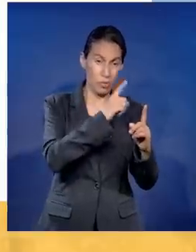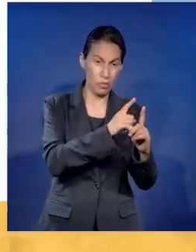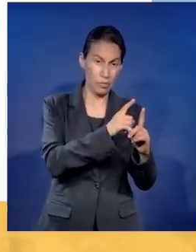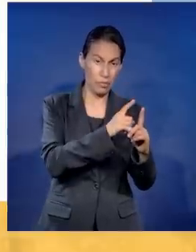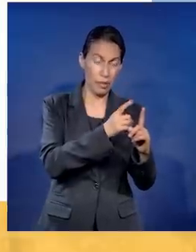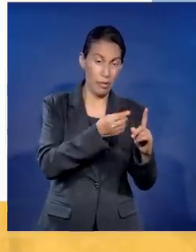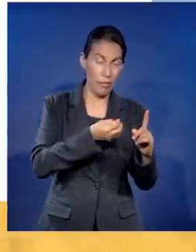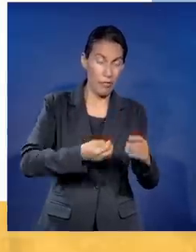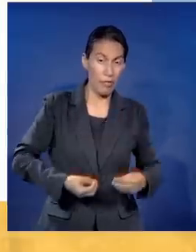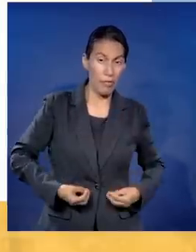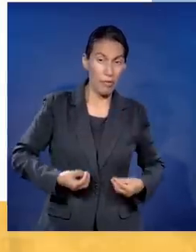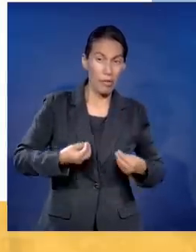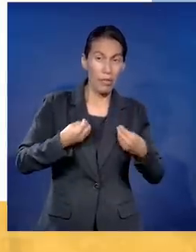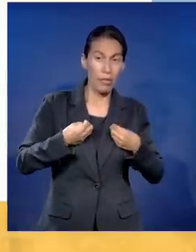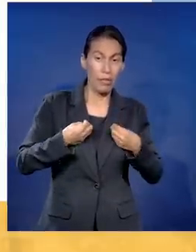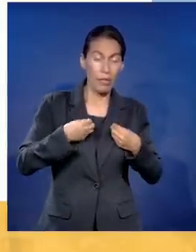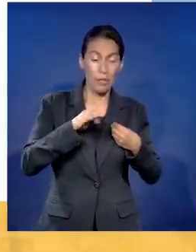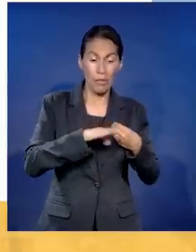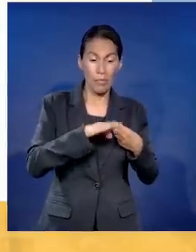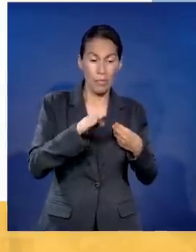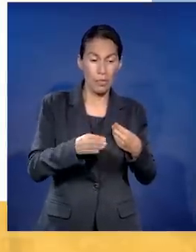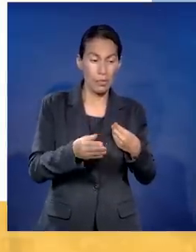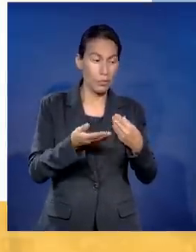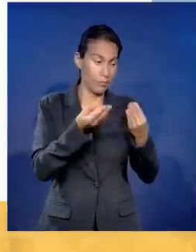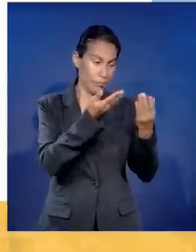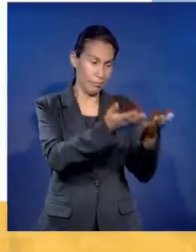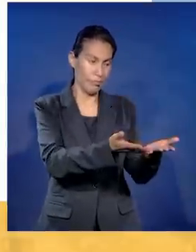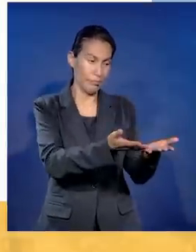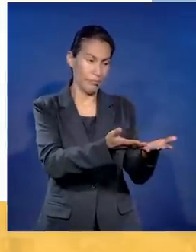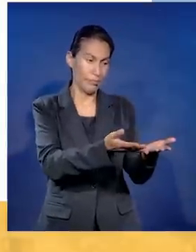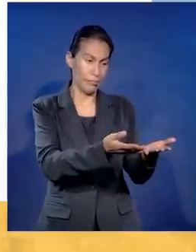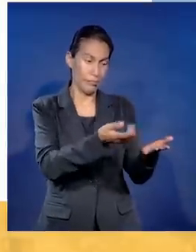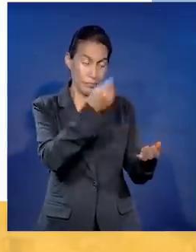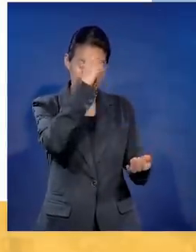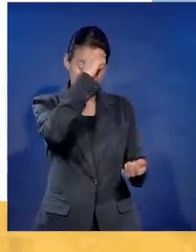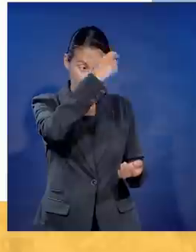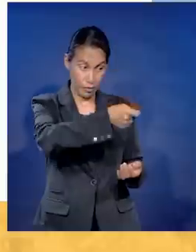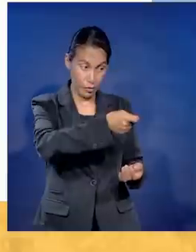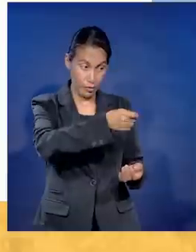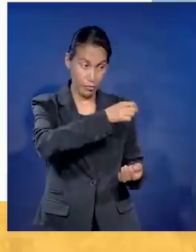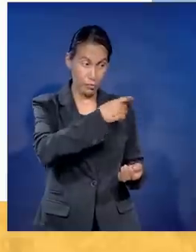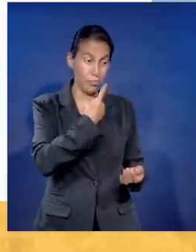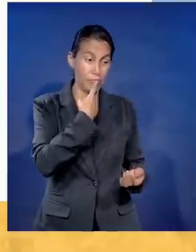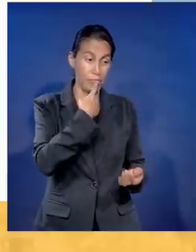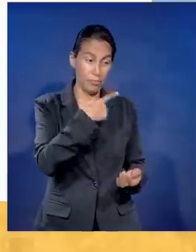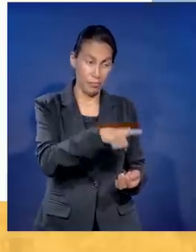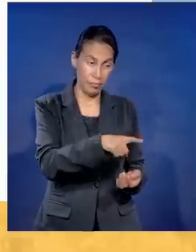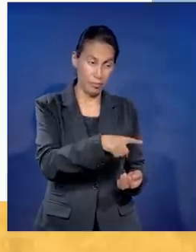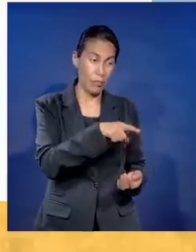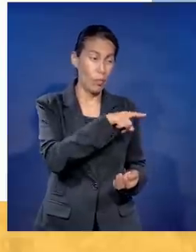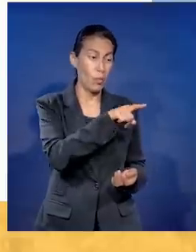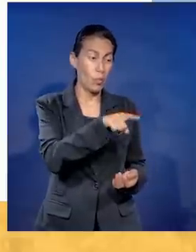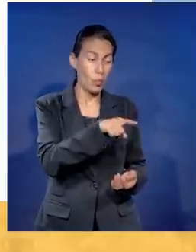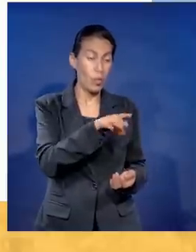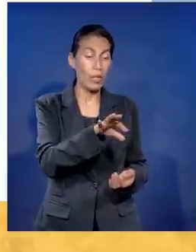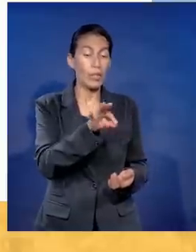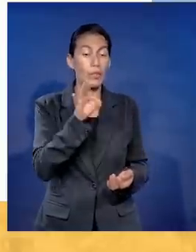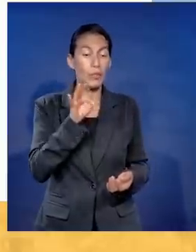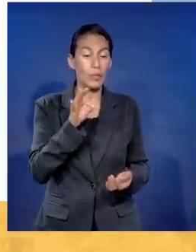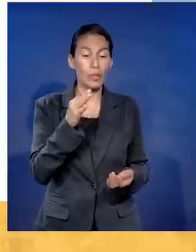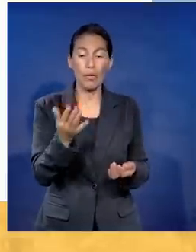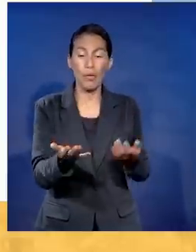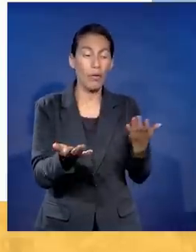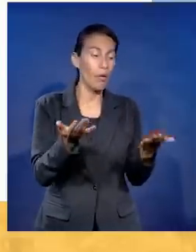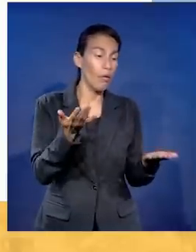he puesto delante de ti qué cosa la vida y la muerte la bendición y la maldición Escoge